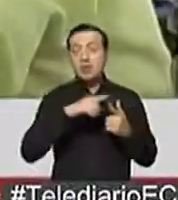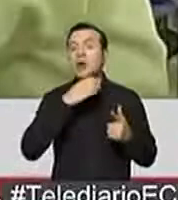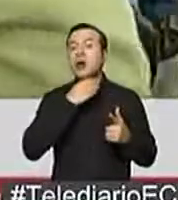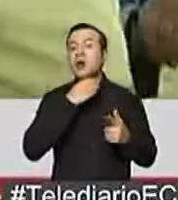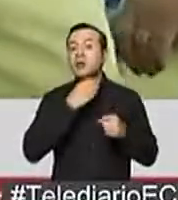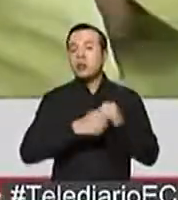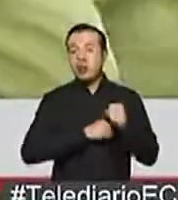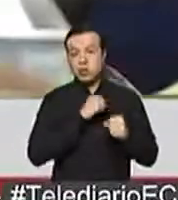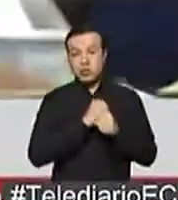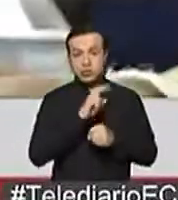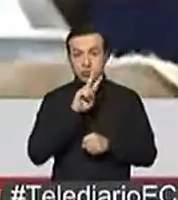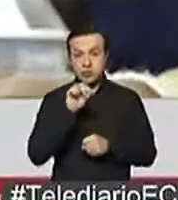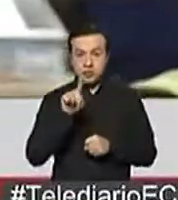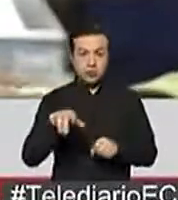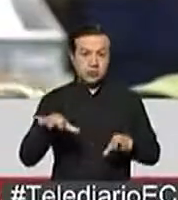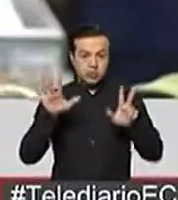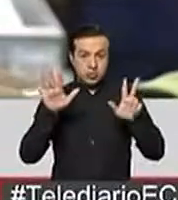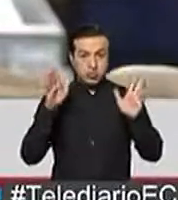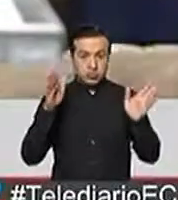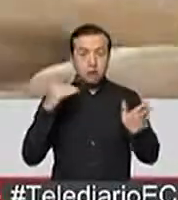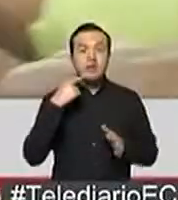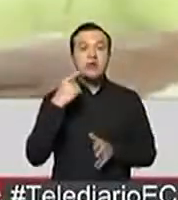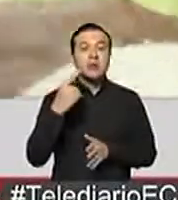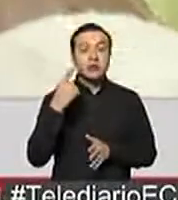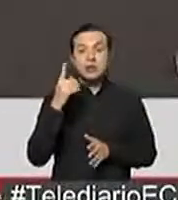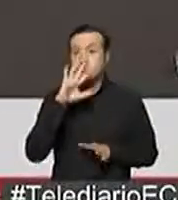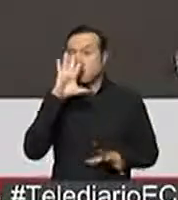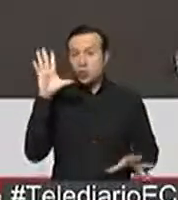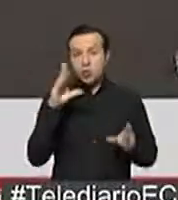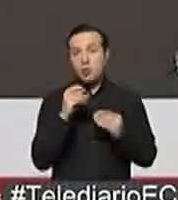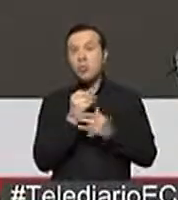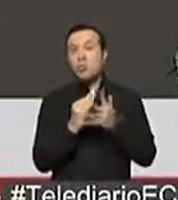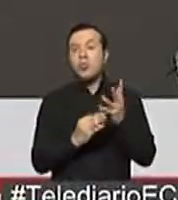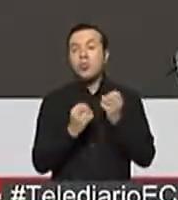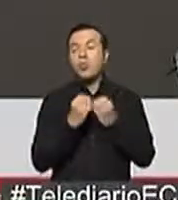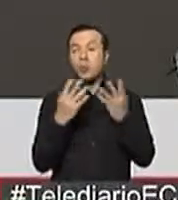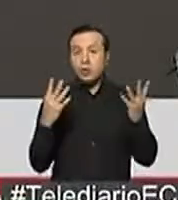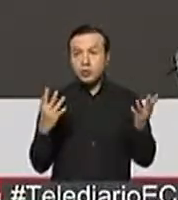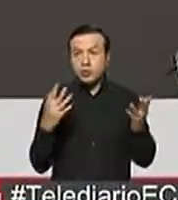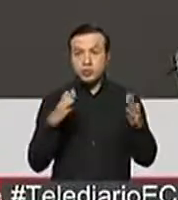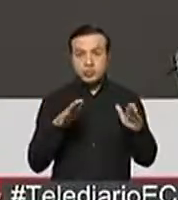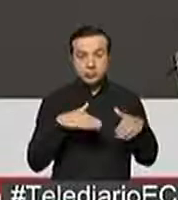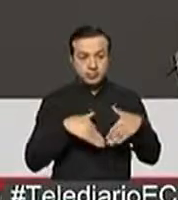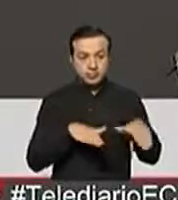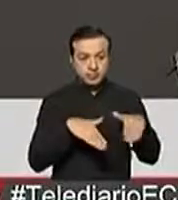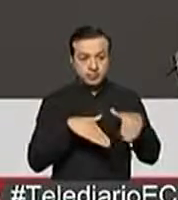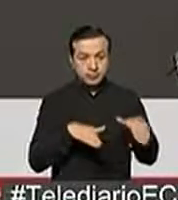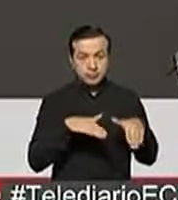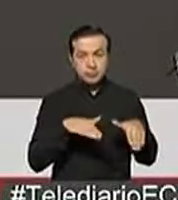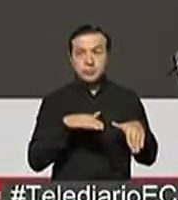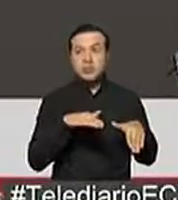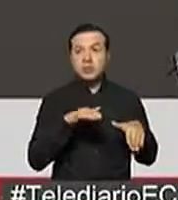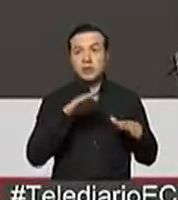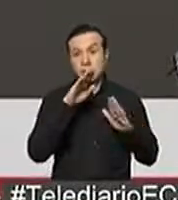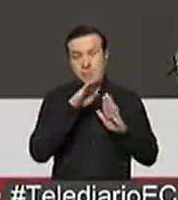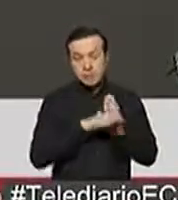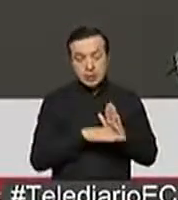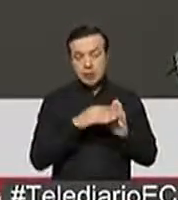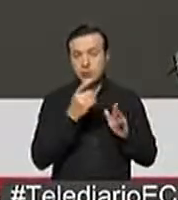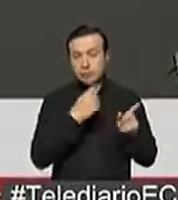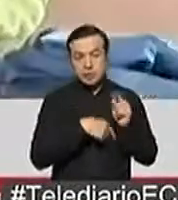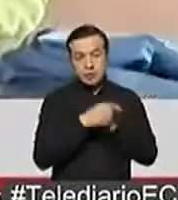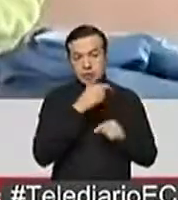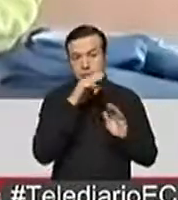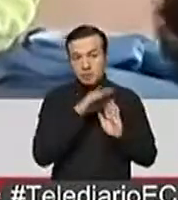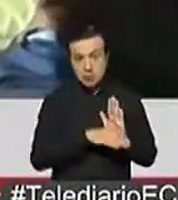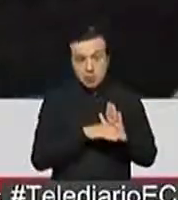de 2018. Díaz indica la cifra global. Textil y confección cae 20%. Esa es la caída del sector en ventas